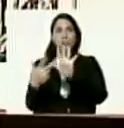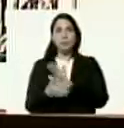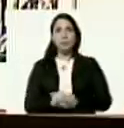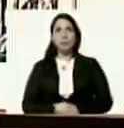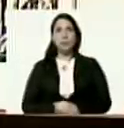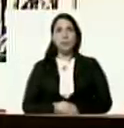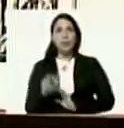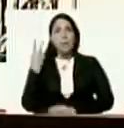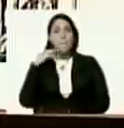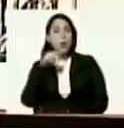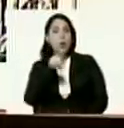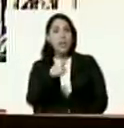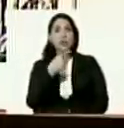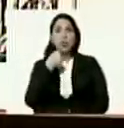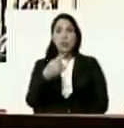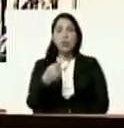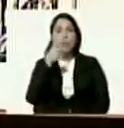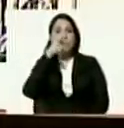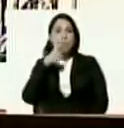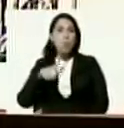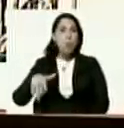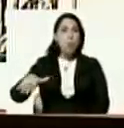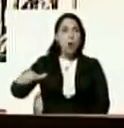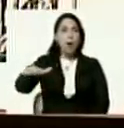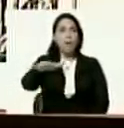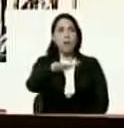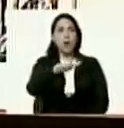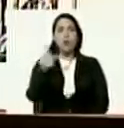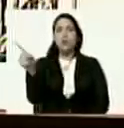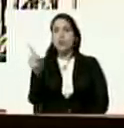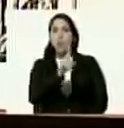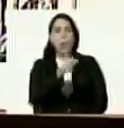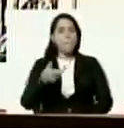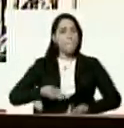Por eso le digo al pueblo, no nos está